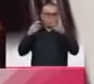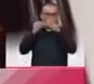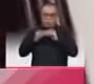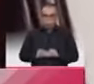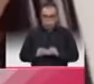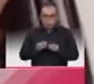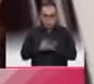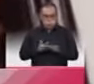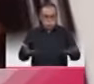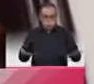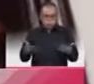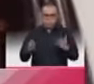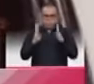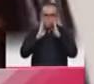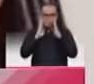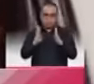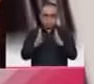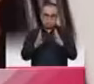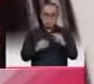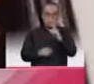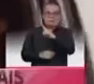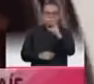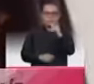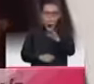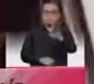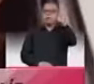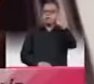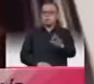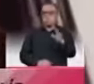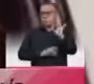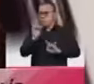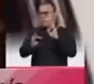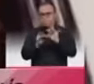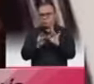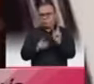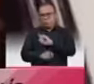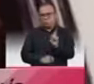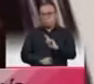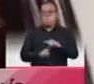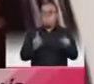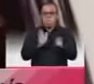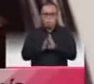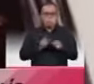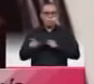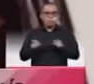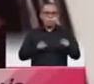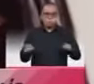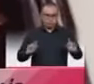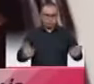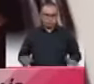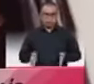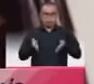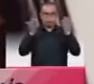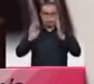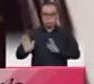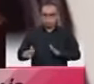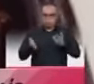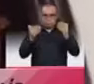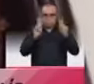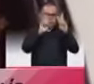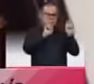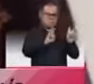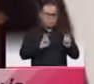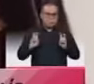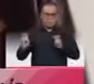muchos elementos en los que se destaca, no es 100% perfecta, pero de ahí es donde se tiene que mejorar muchos temas, pues